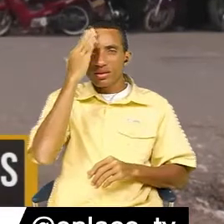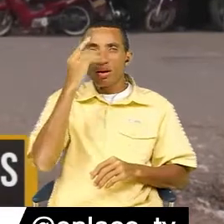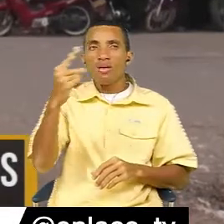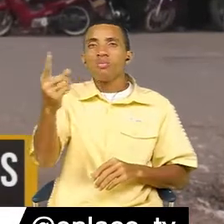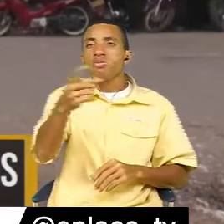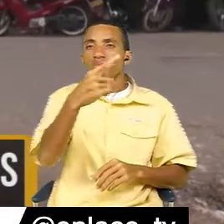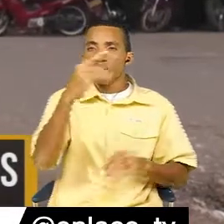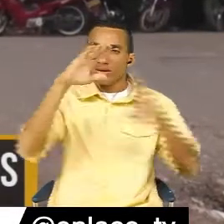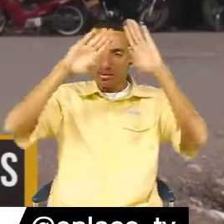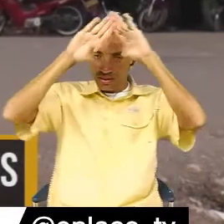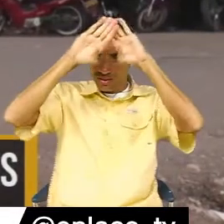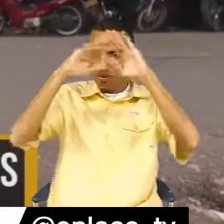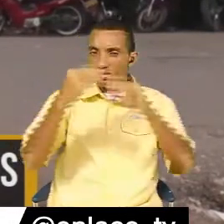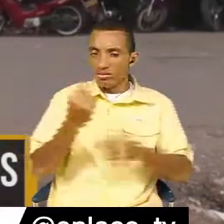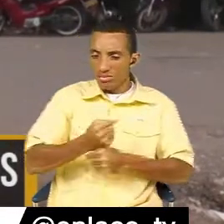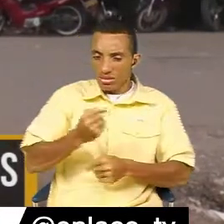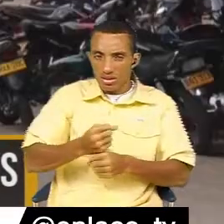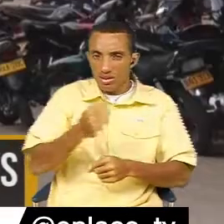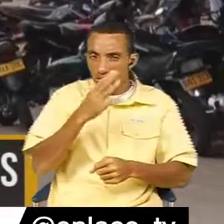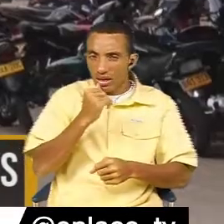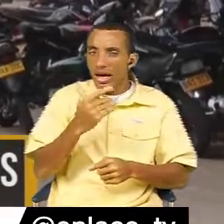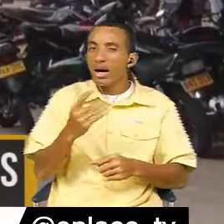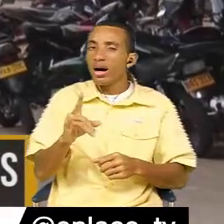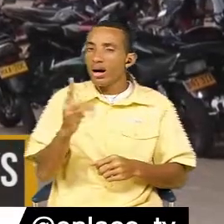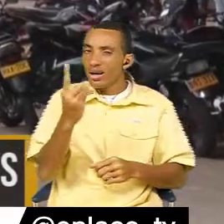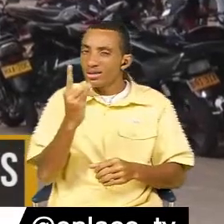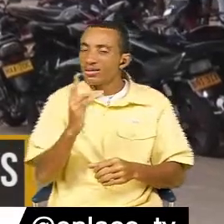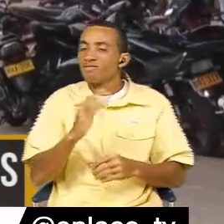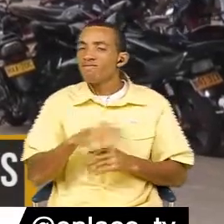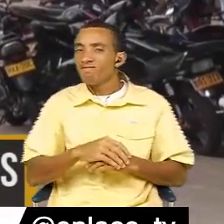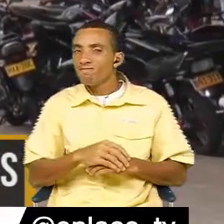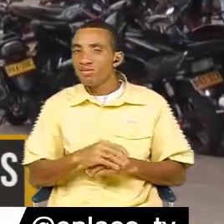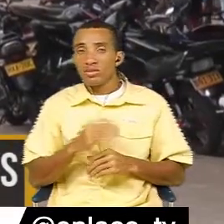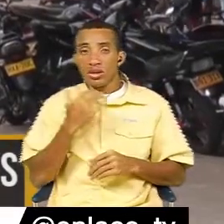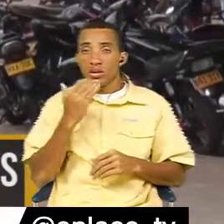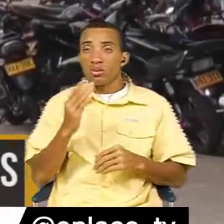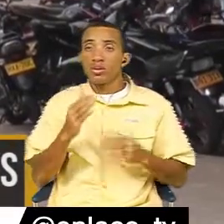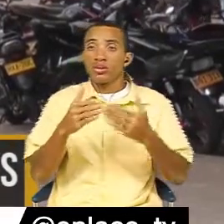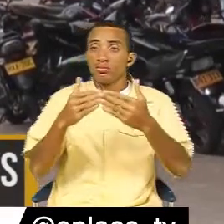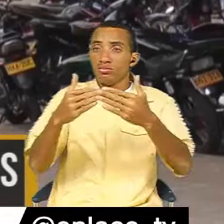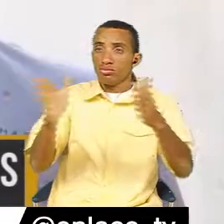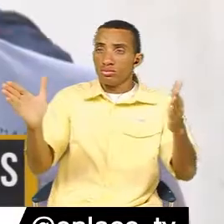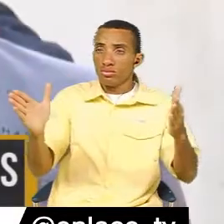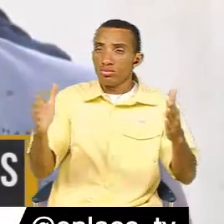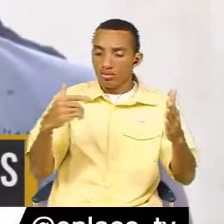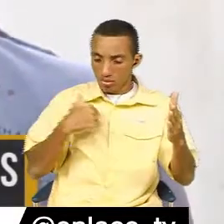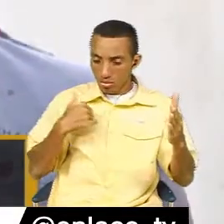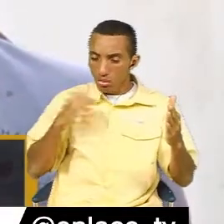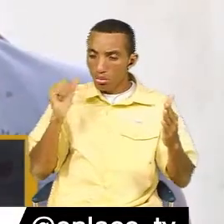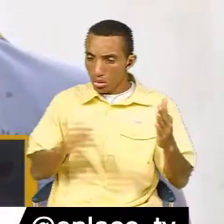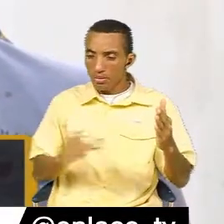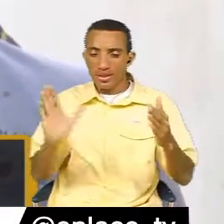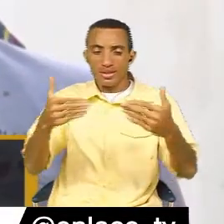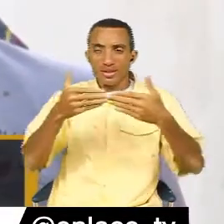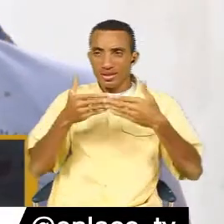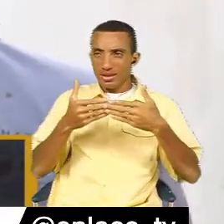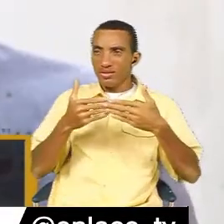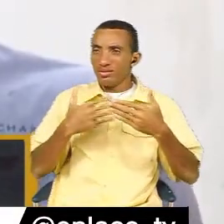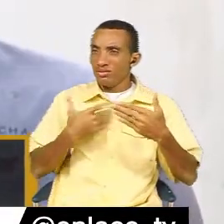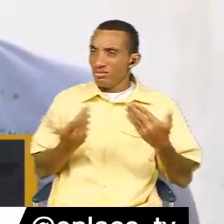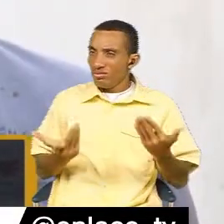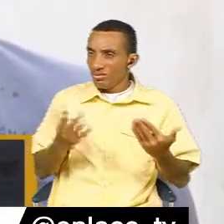centro. Entonces algo tiene que estar pasando, porque ¿por qué no nos abren las convocatorias a nosotros también? ¿Por qué siempre salen cerradas para